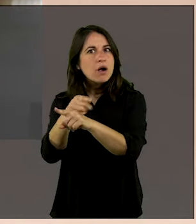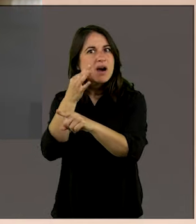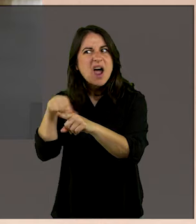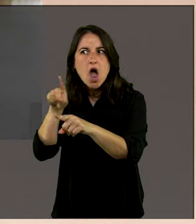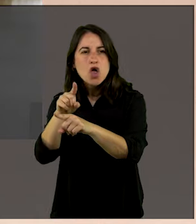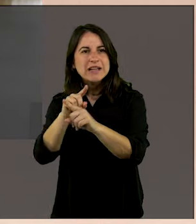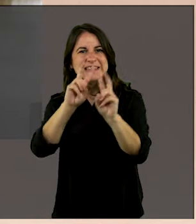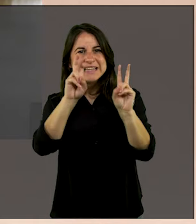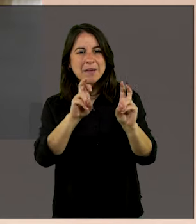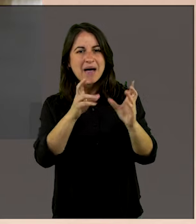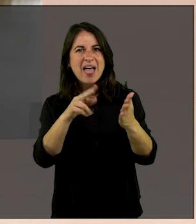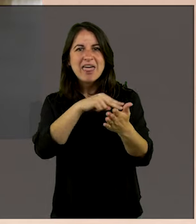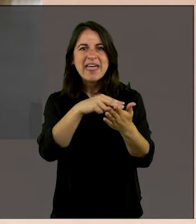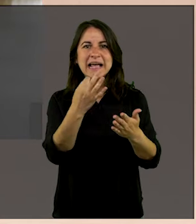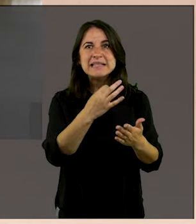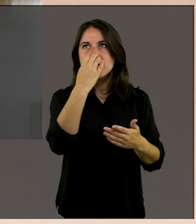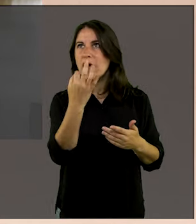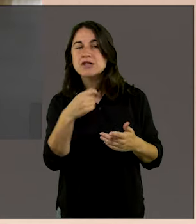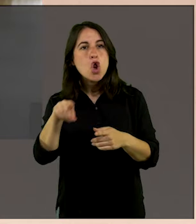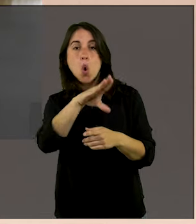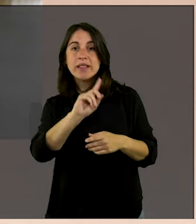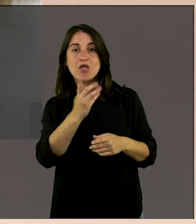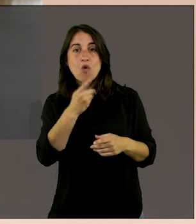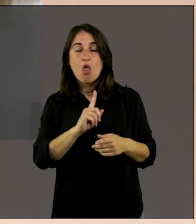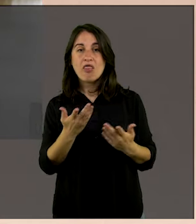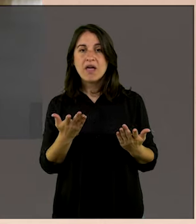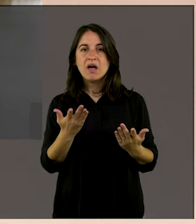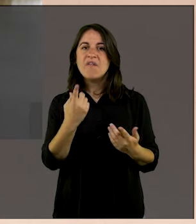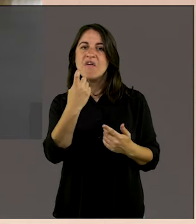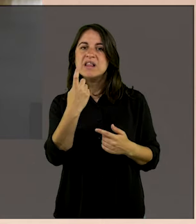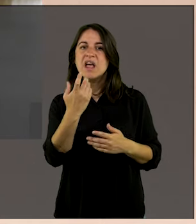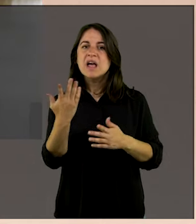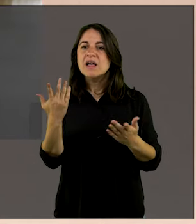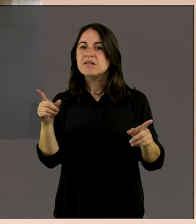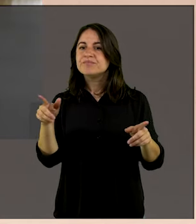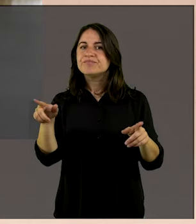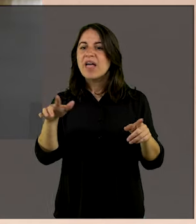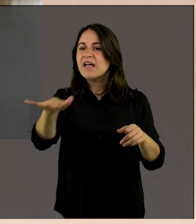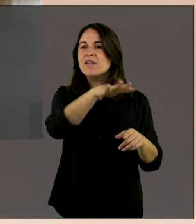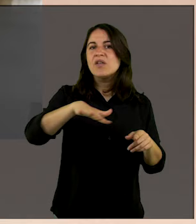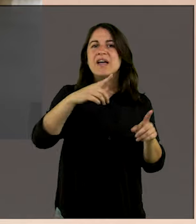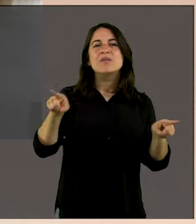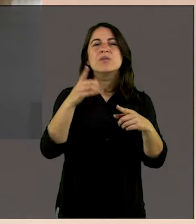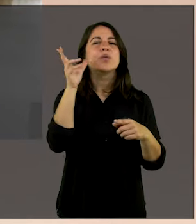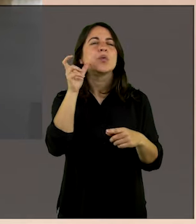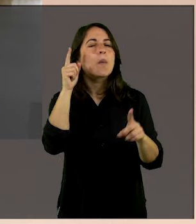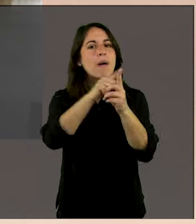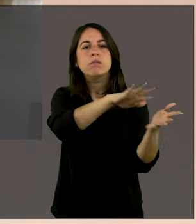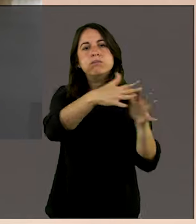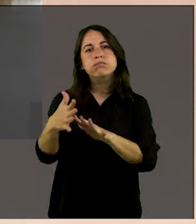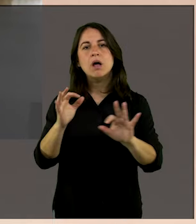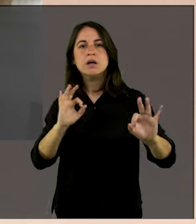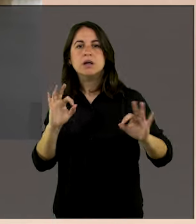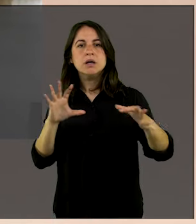productiva, pero no son los más convenientes a la hora de entender qué es la danza, qué es el circo, que es un registro de espacio sonoro, sobre todo para significar